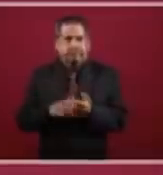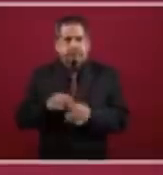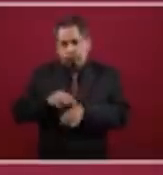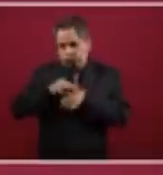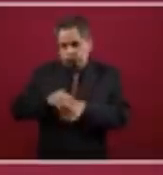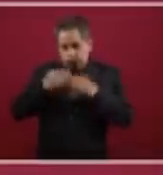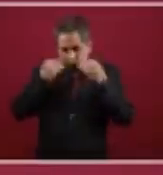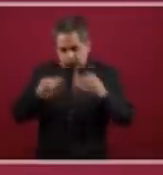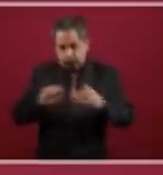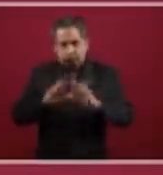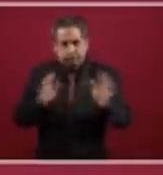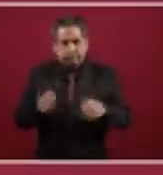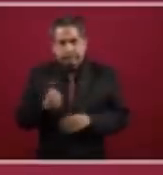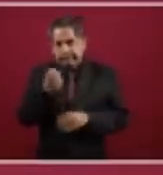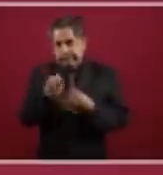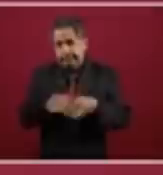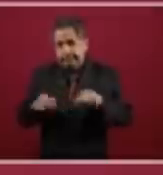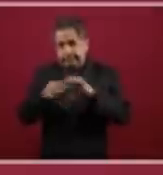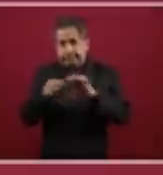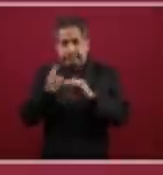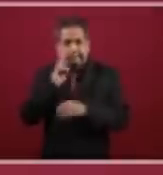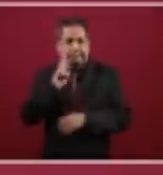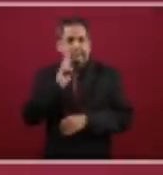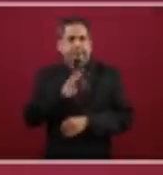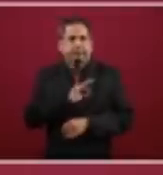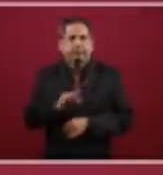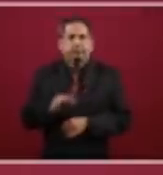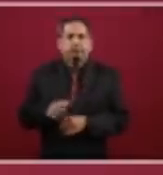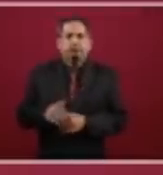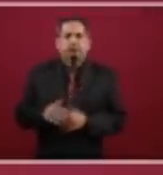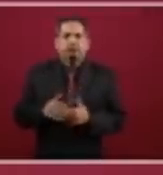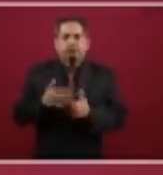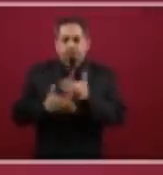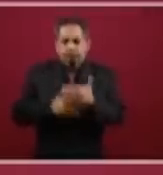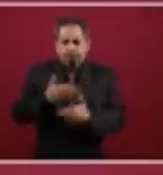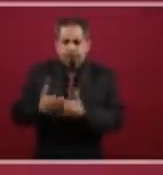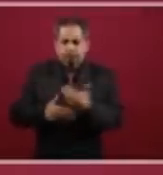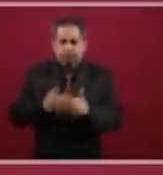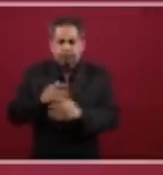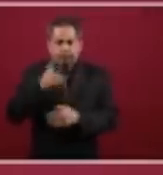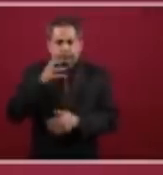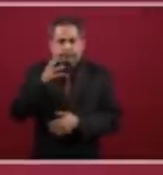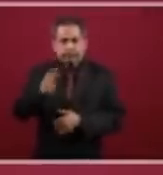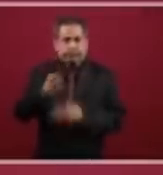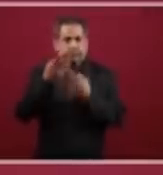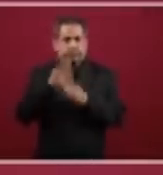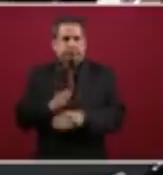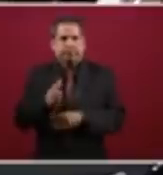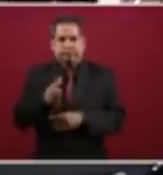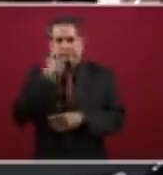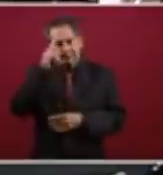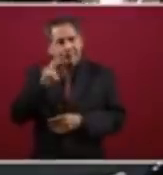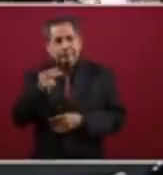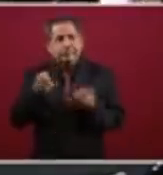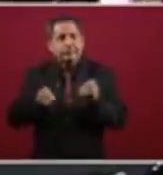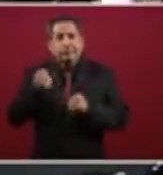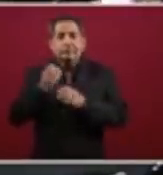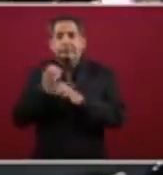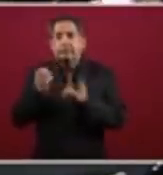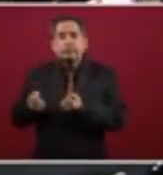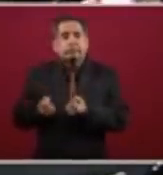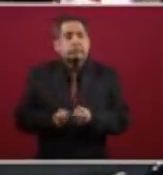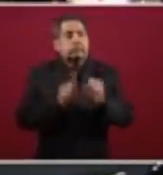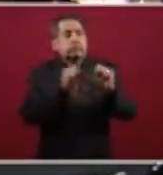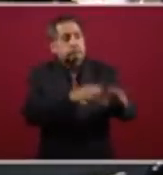vivido. Por eso es tan importante que podamos avanzar hacia el Banco del Bienestar y eliminar, como ya lo instruyó el señor